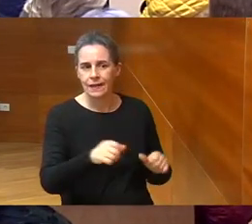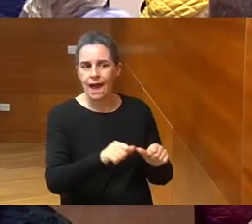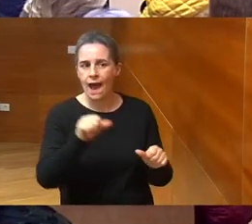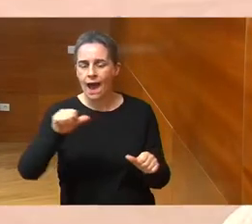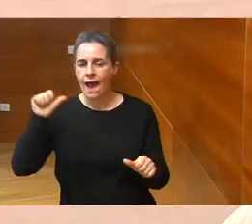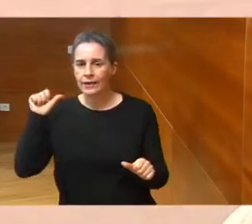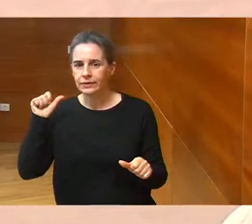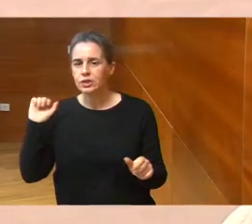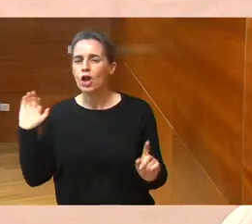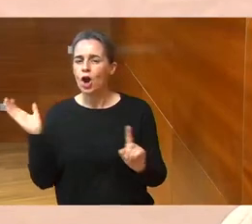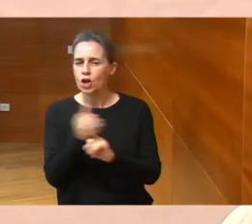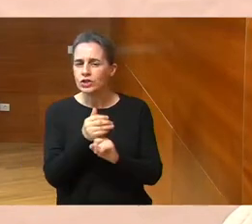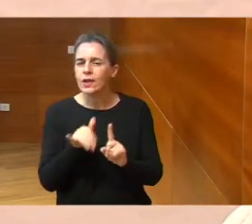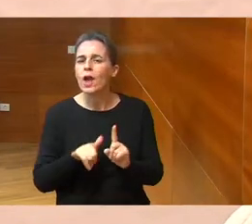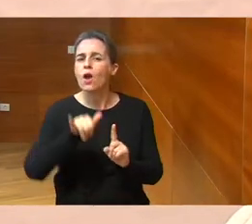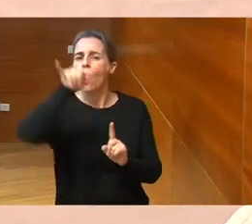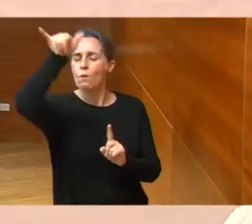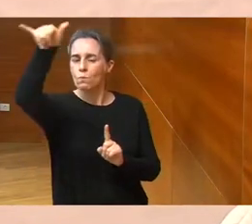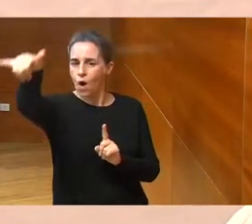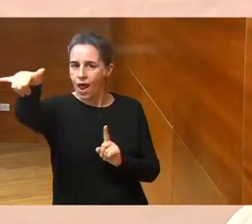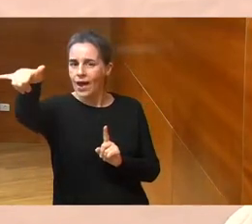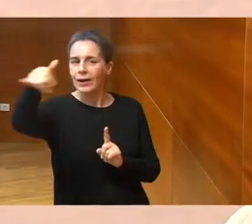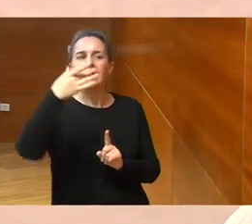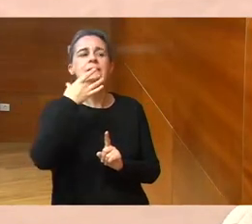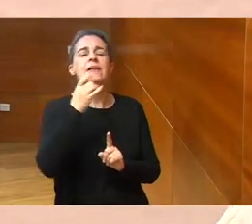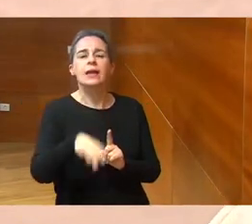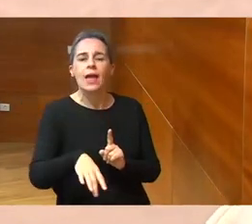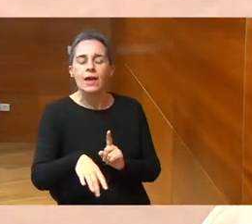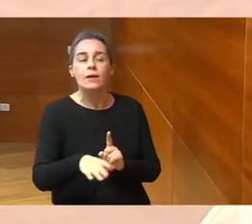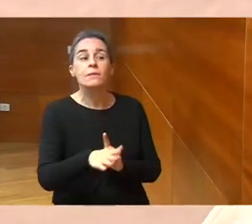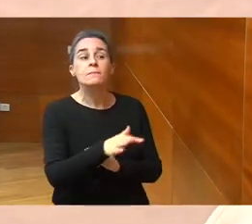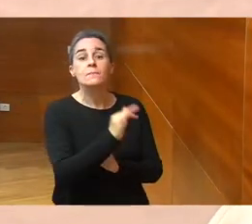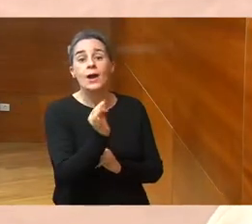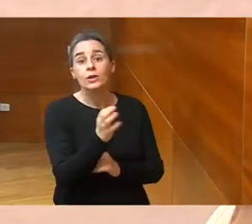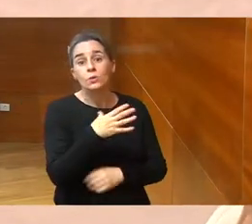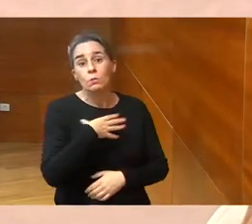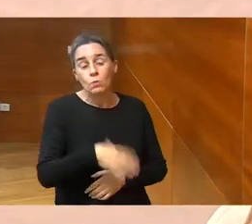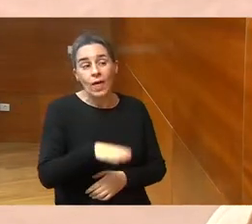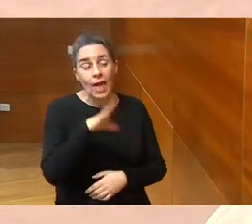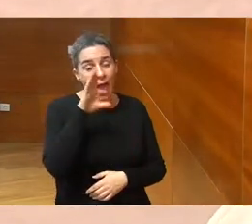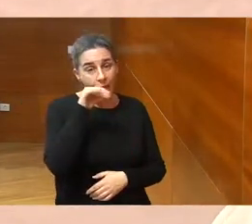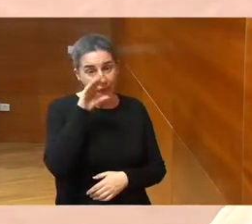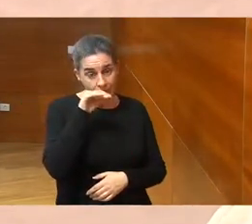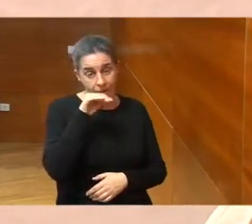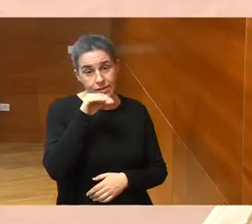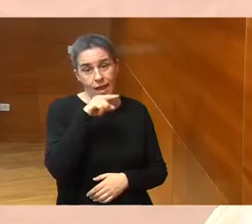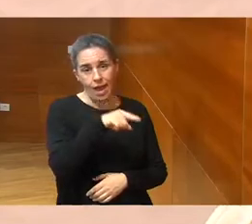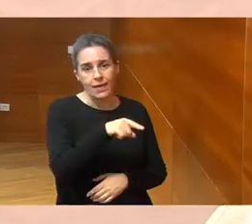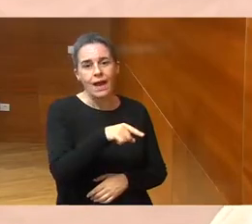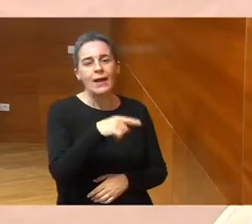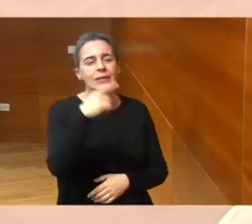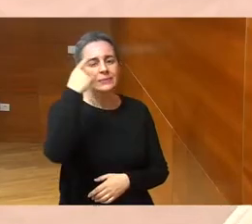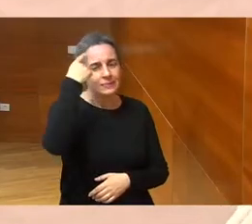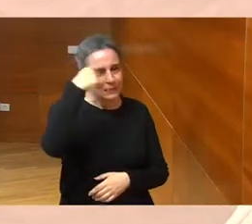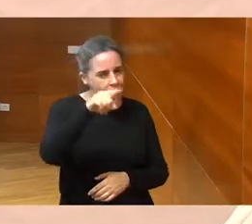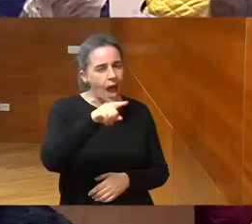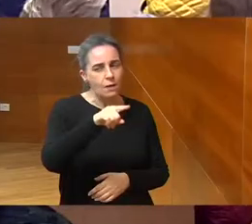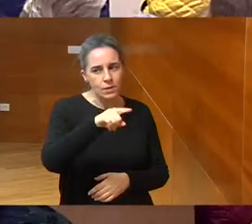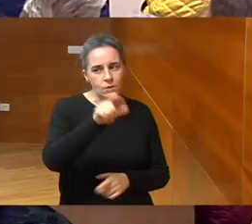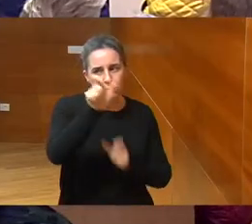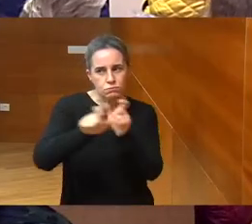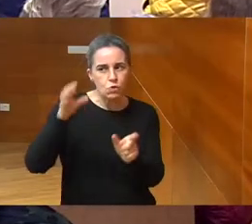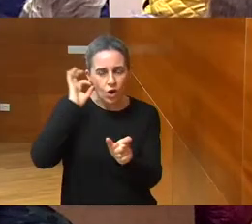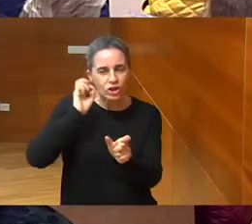en ese momento y Qué posibilidades hay de que Elisa Rivera cemento de esas otras referentes